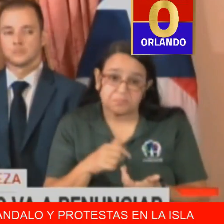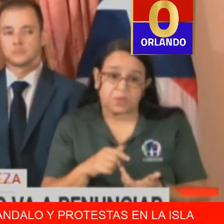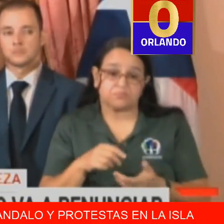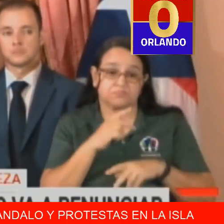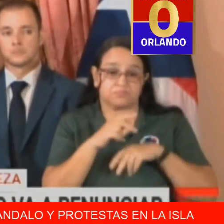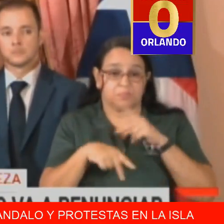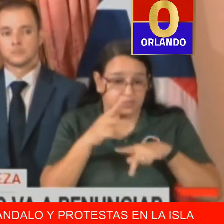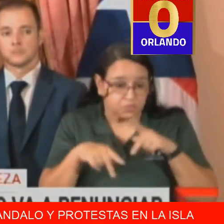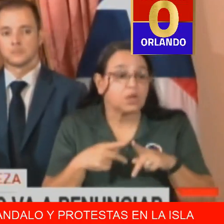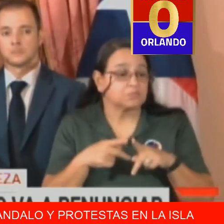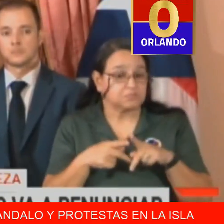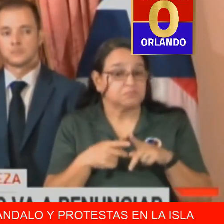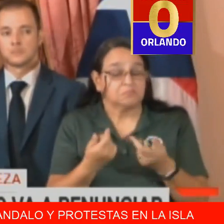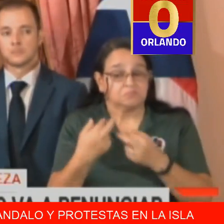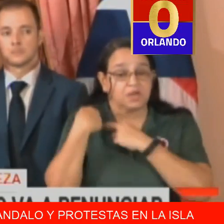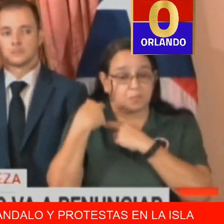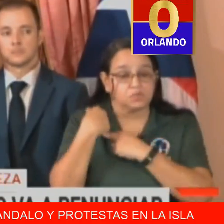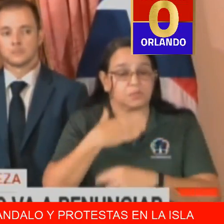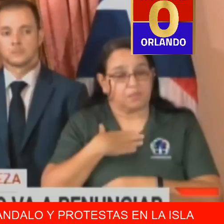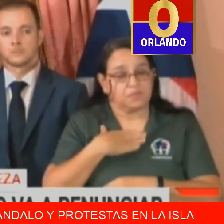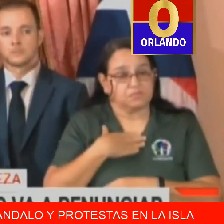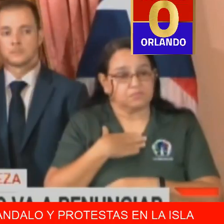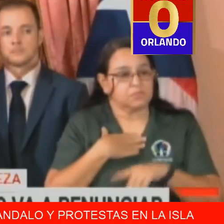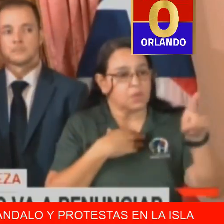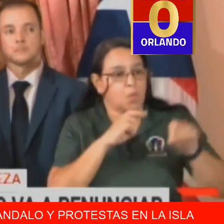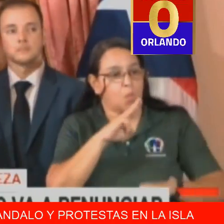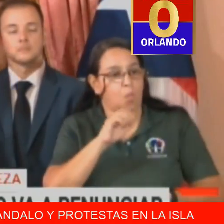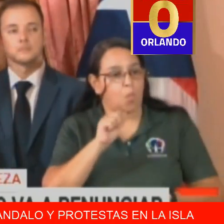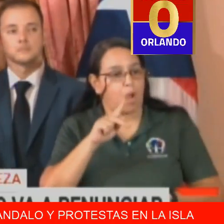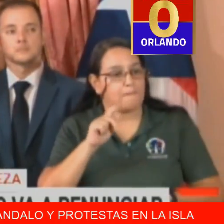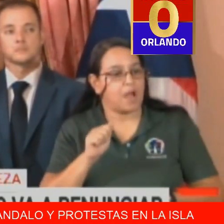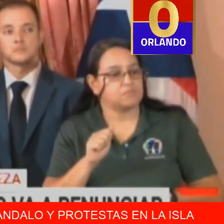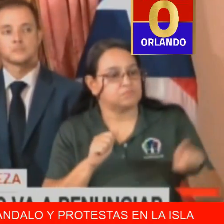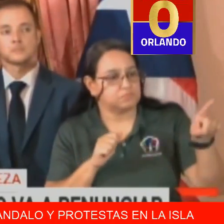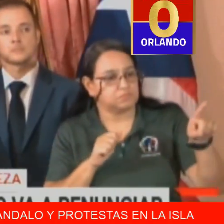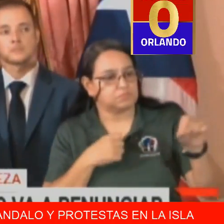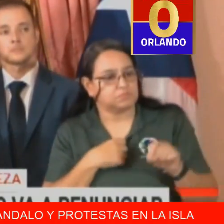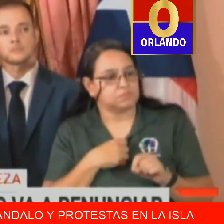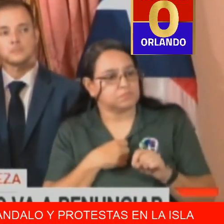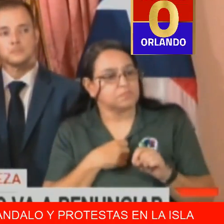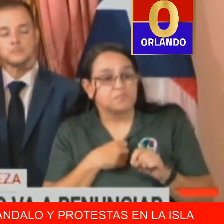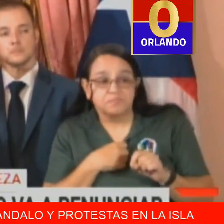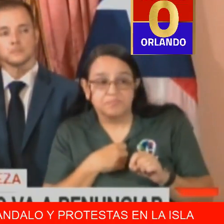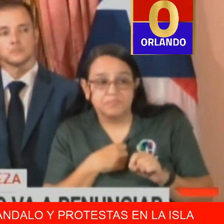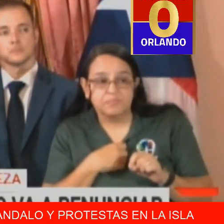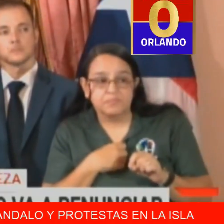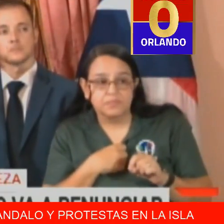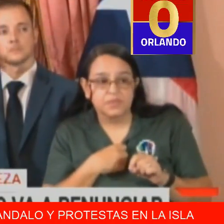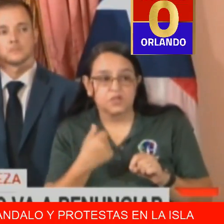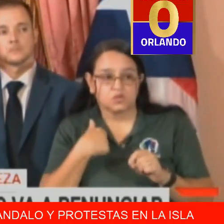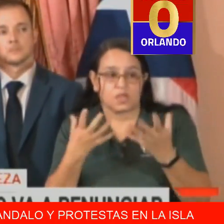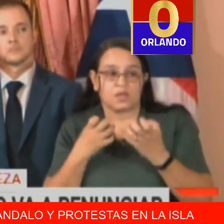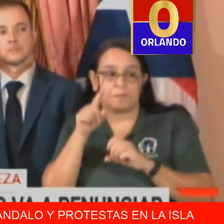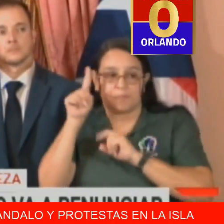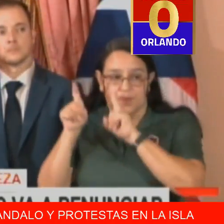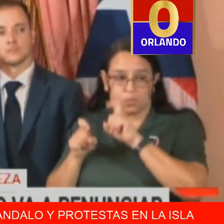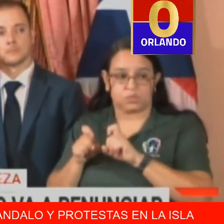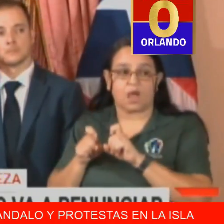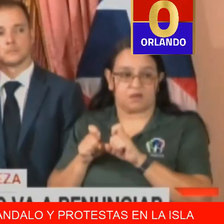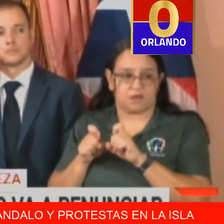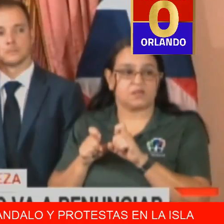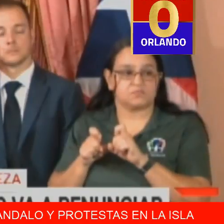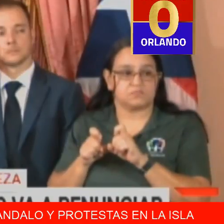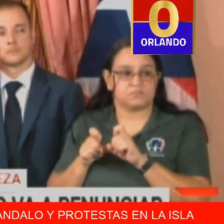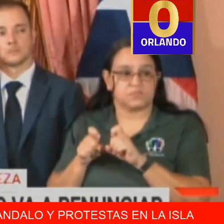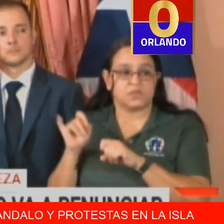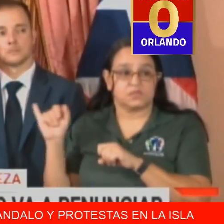es continuarla y continuar con los resultados. Guapa Televisión. Así es, gobernador, quería preguntarle primero si ustedes van